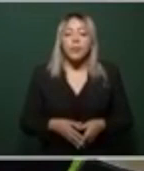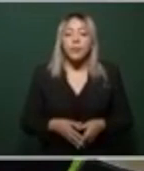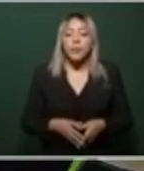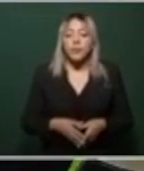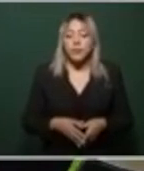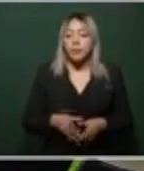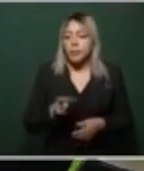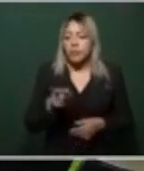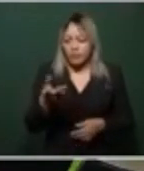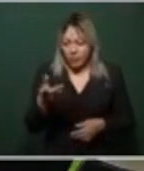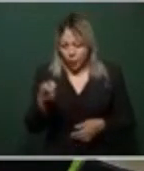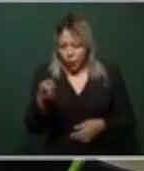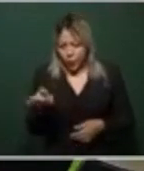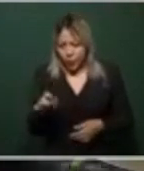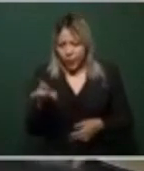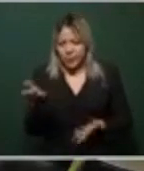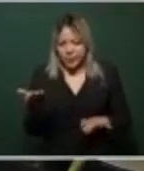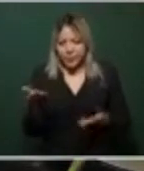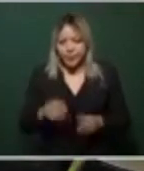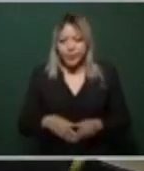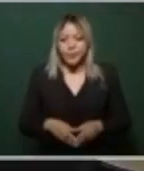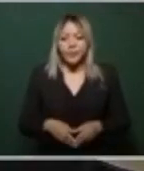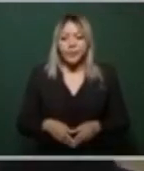Bueno, sigues tú.